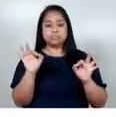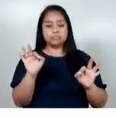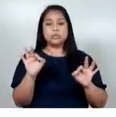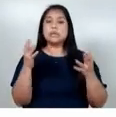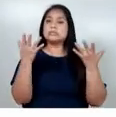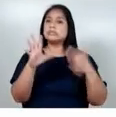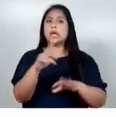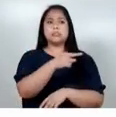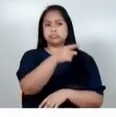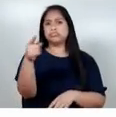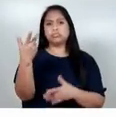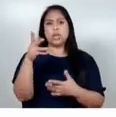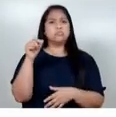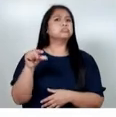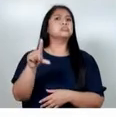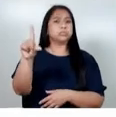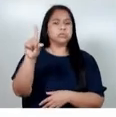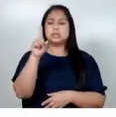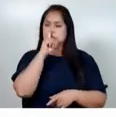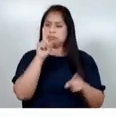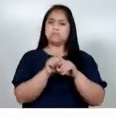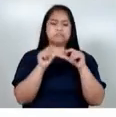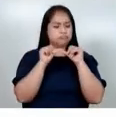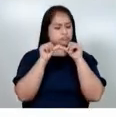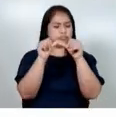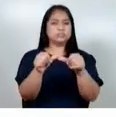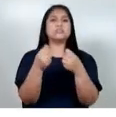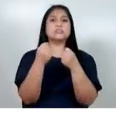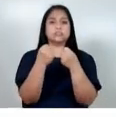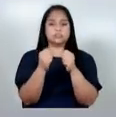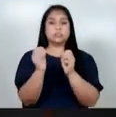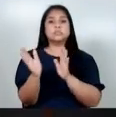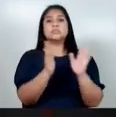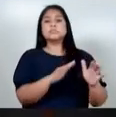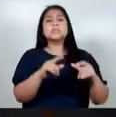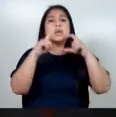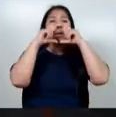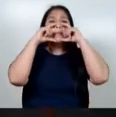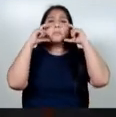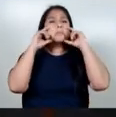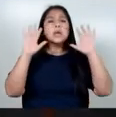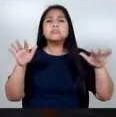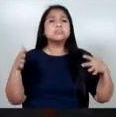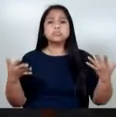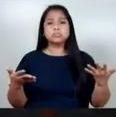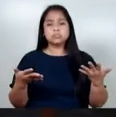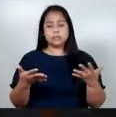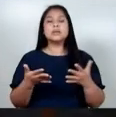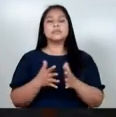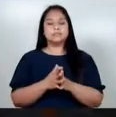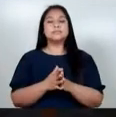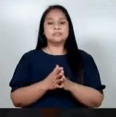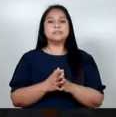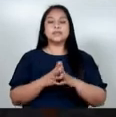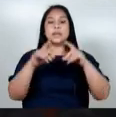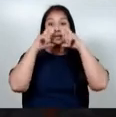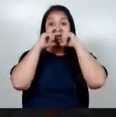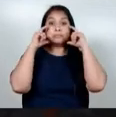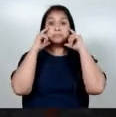a la que ya estamos acostumbrados y que deberíamos de mantener. ¿Qué pasará con la mascarilla? La